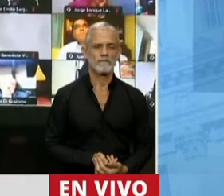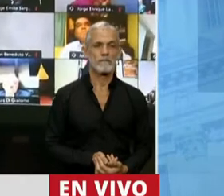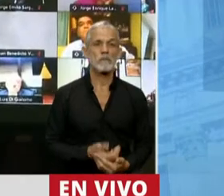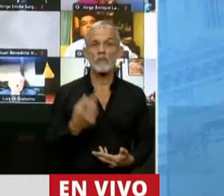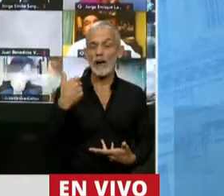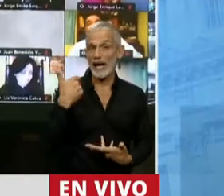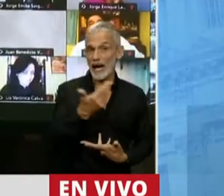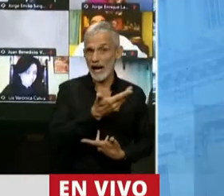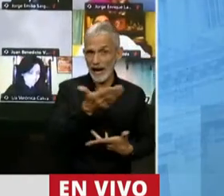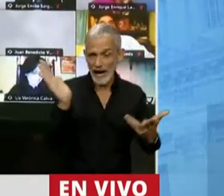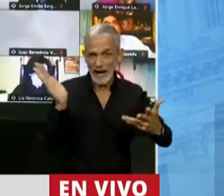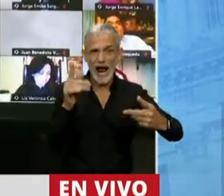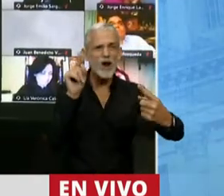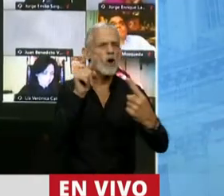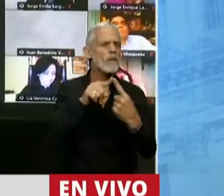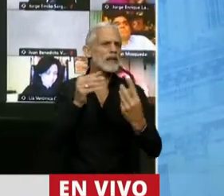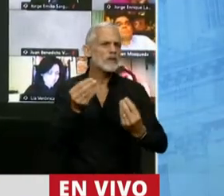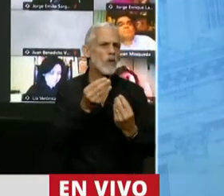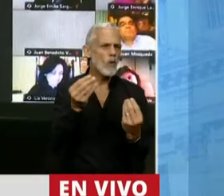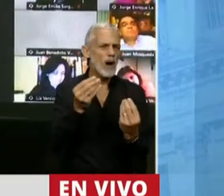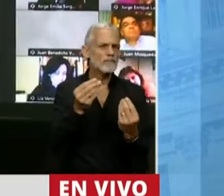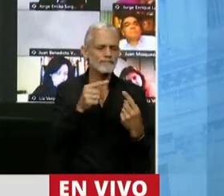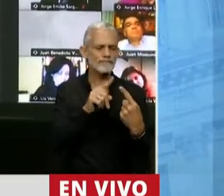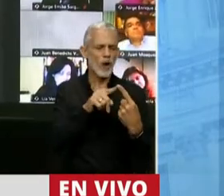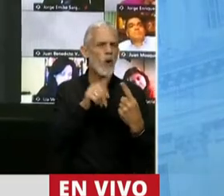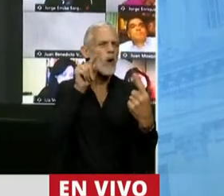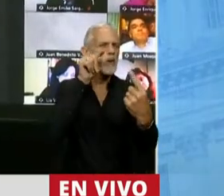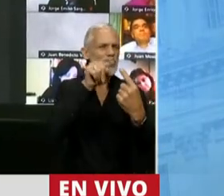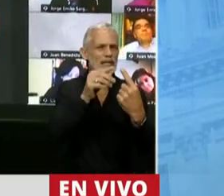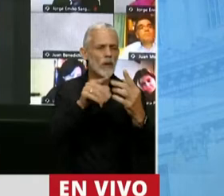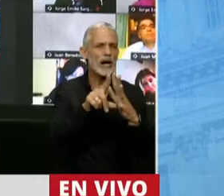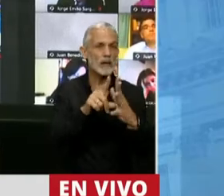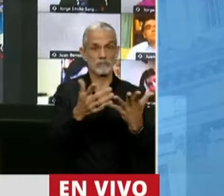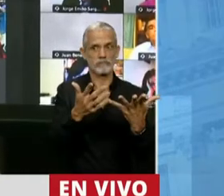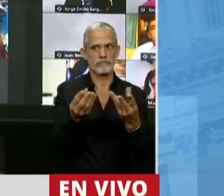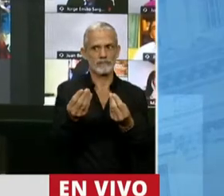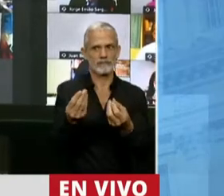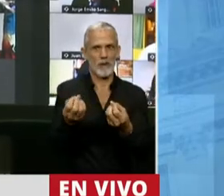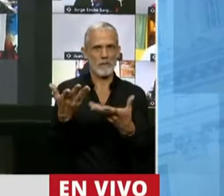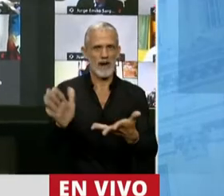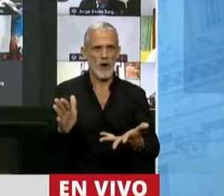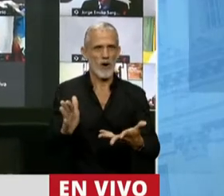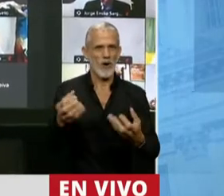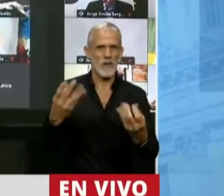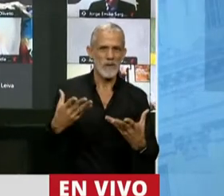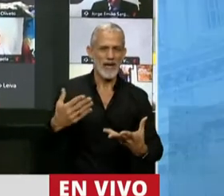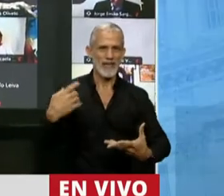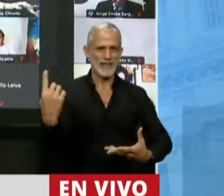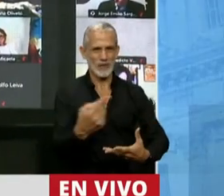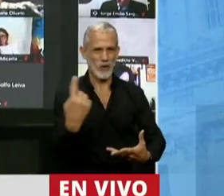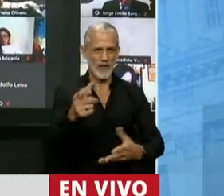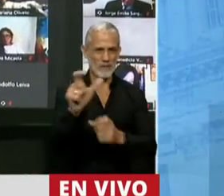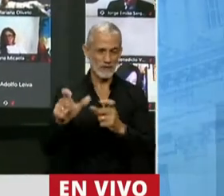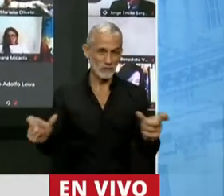En general, un objetivo asociado, vinculado al bien común, al bienestar general, al